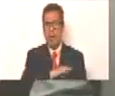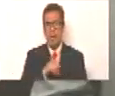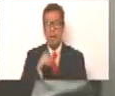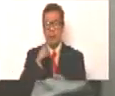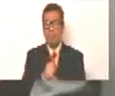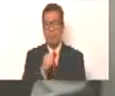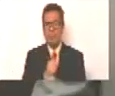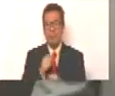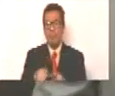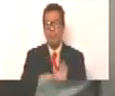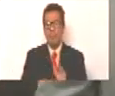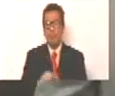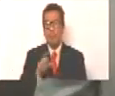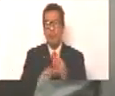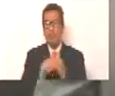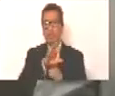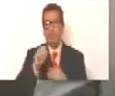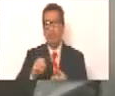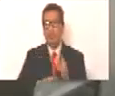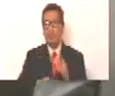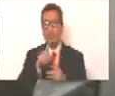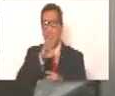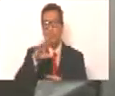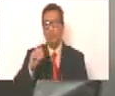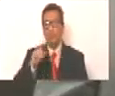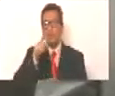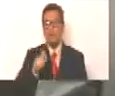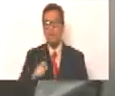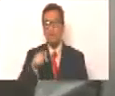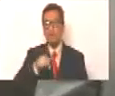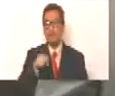el 50-50. Pero en este libro